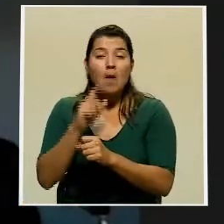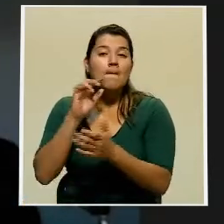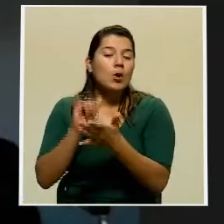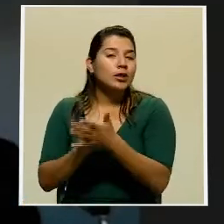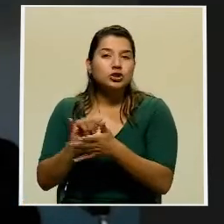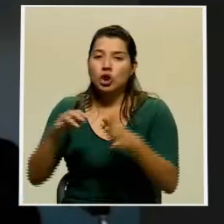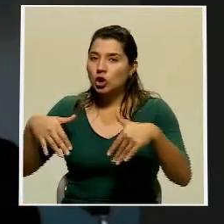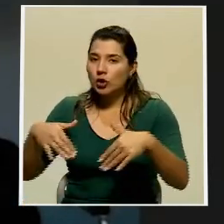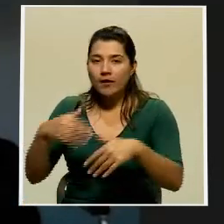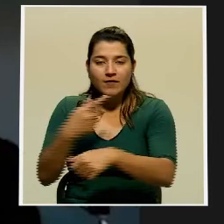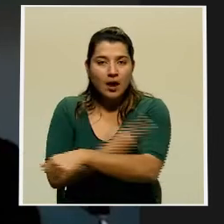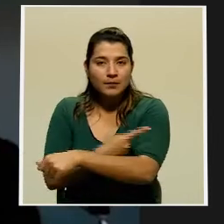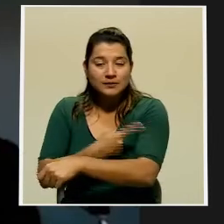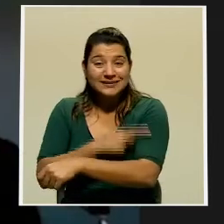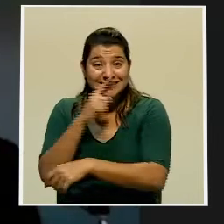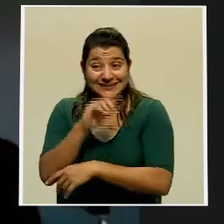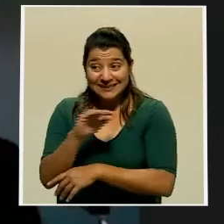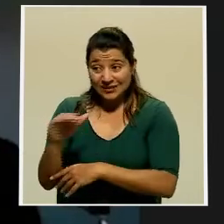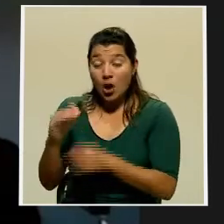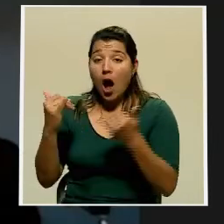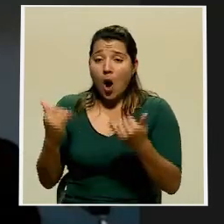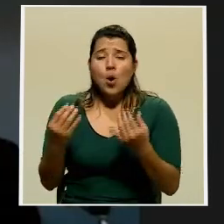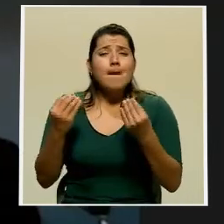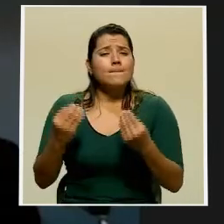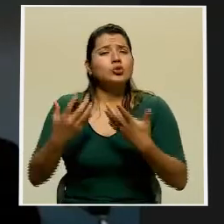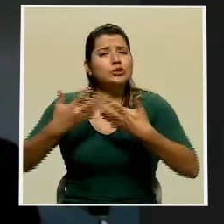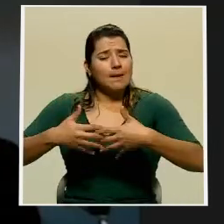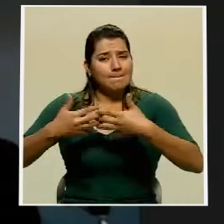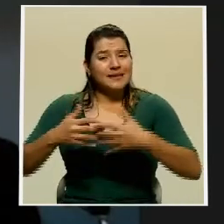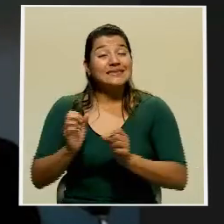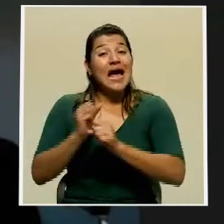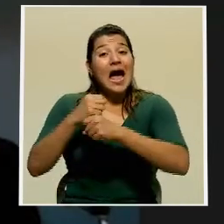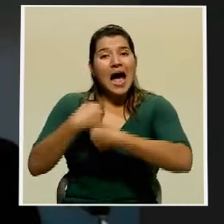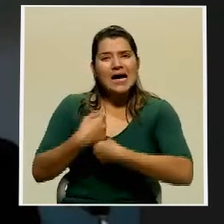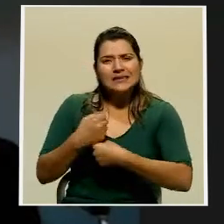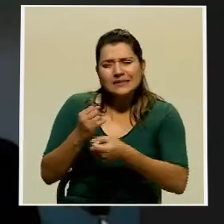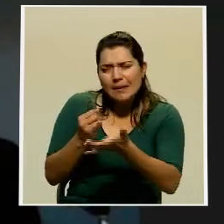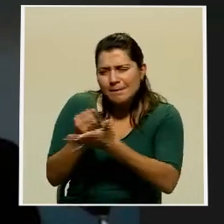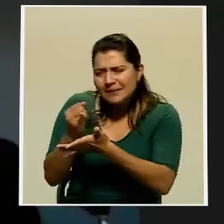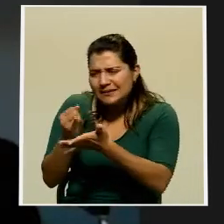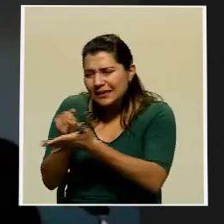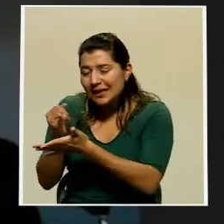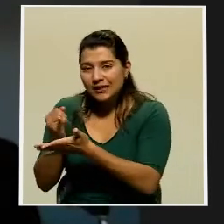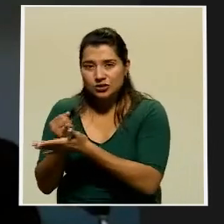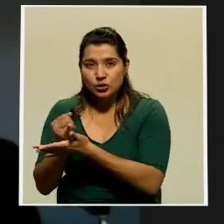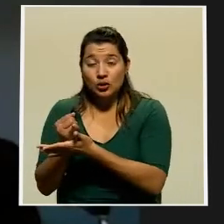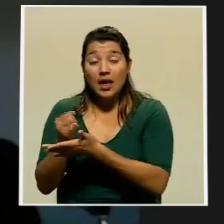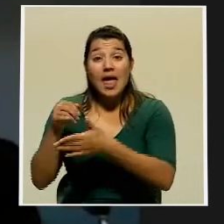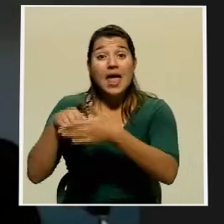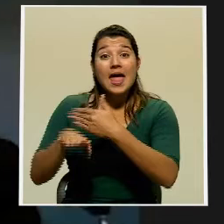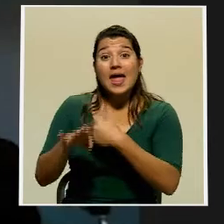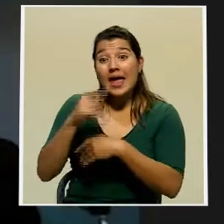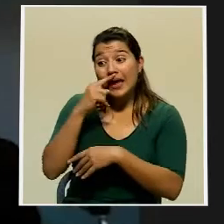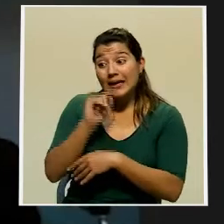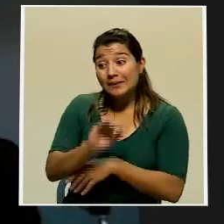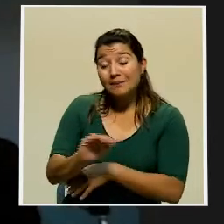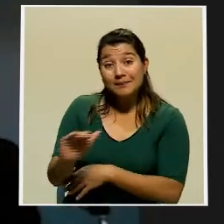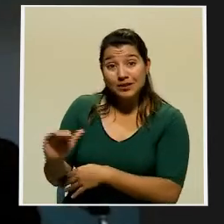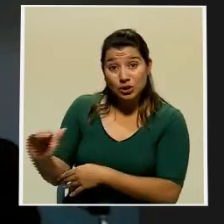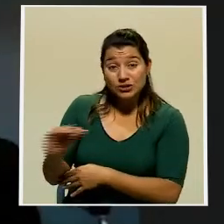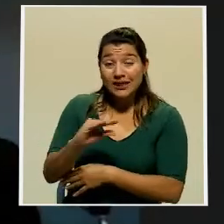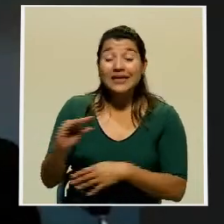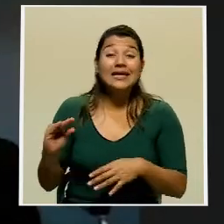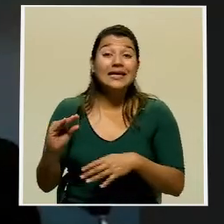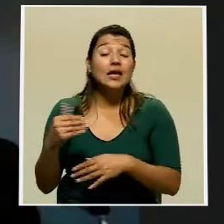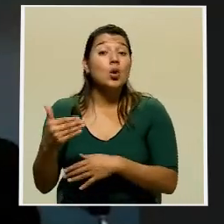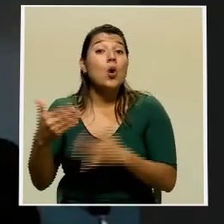estas compañías que están llevando a cabo estudios de fase 1, fase 2, incluso en población menor de edad, y tan